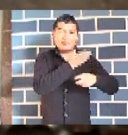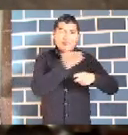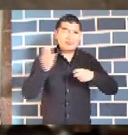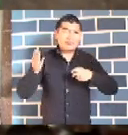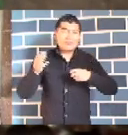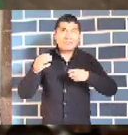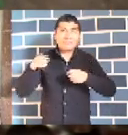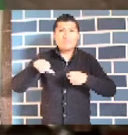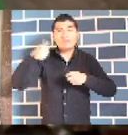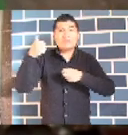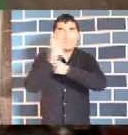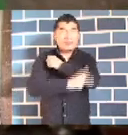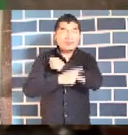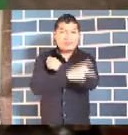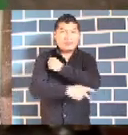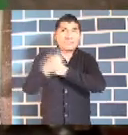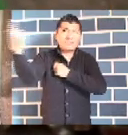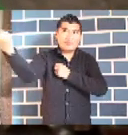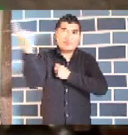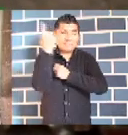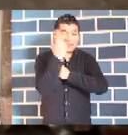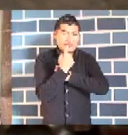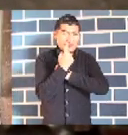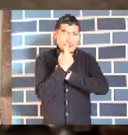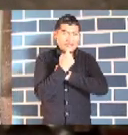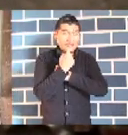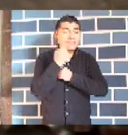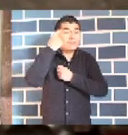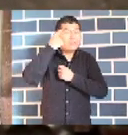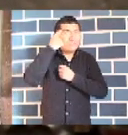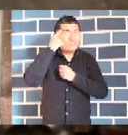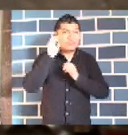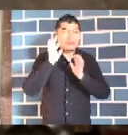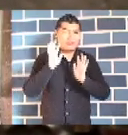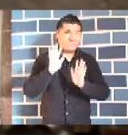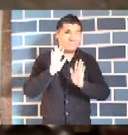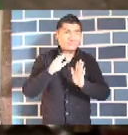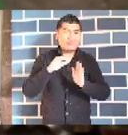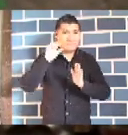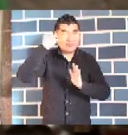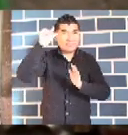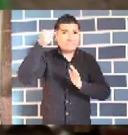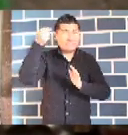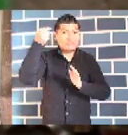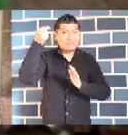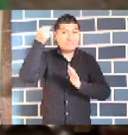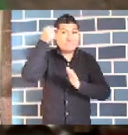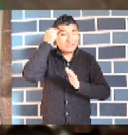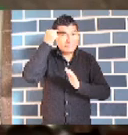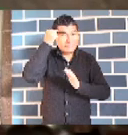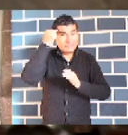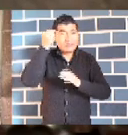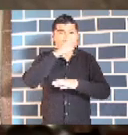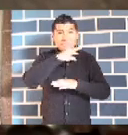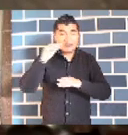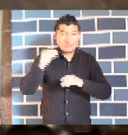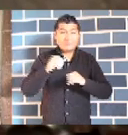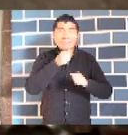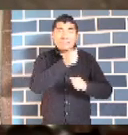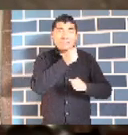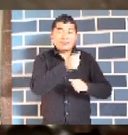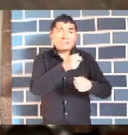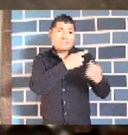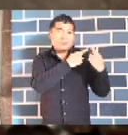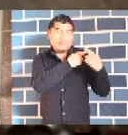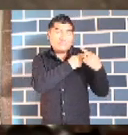inmigración consideramos que los gobiernos y correspondientes